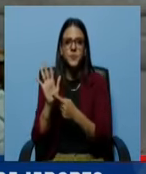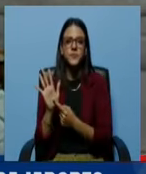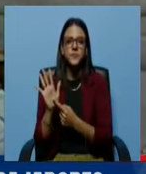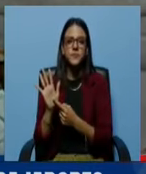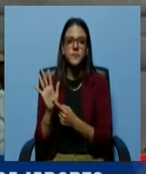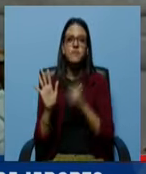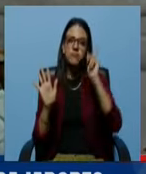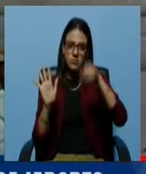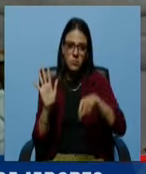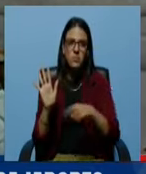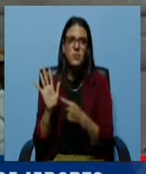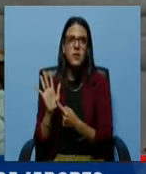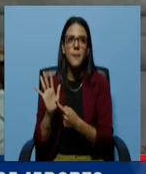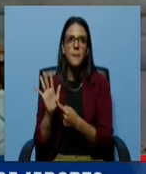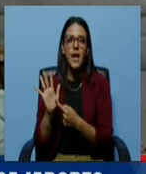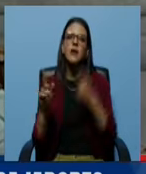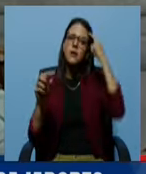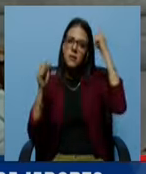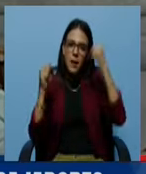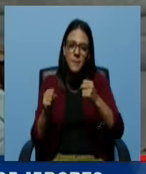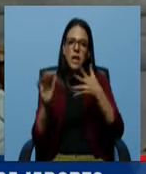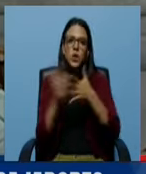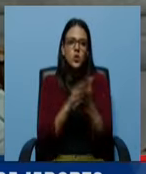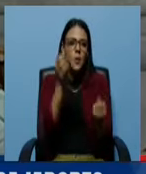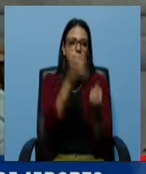también experto en producción